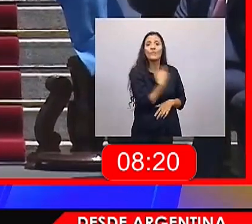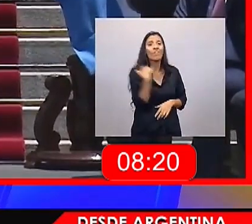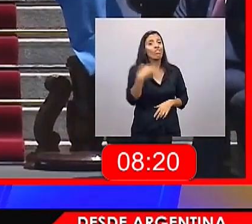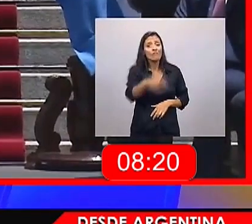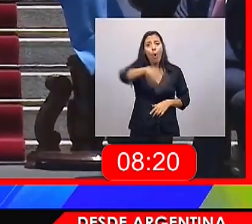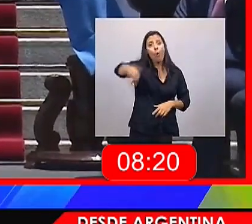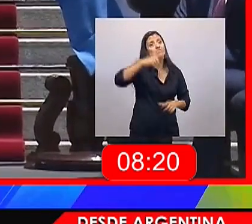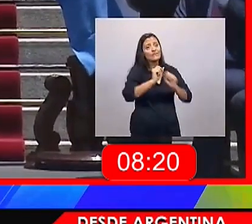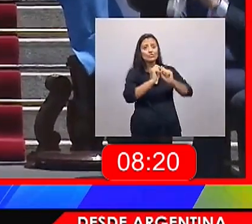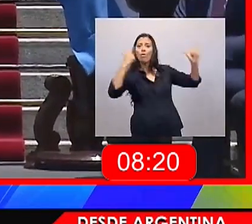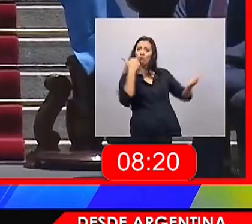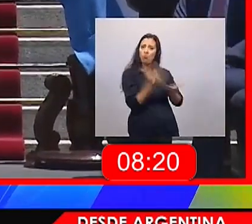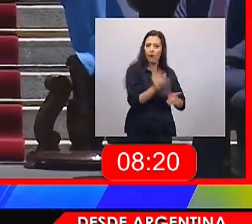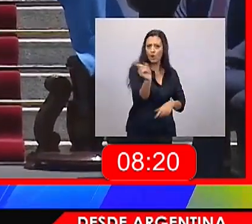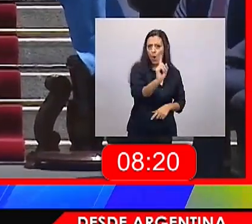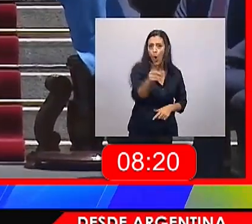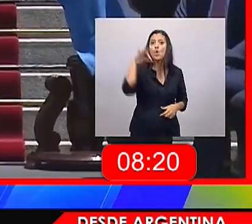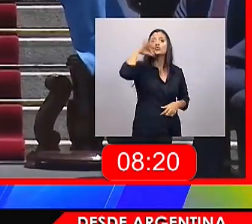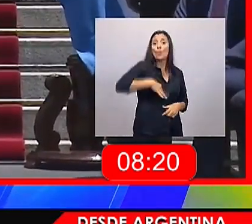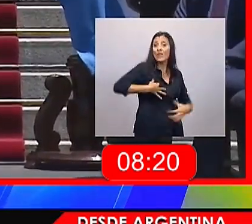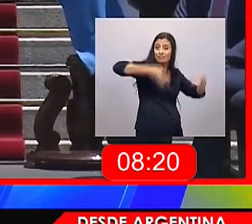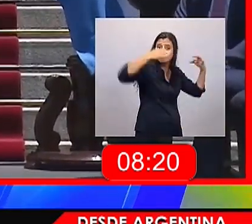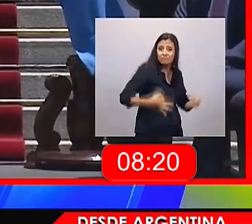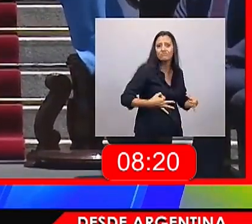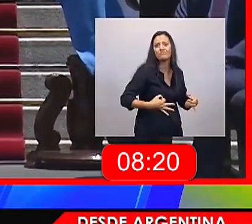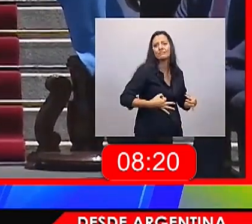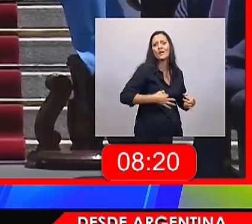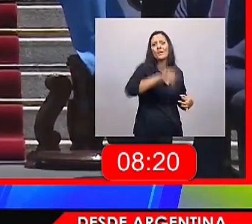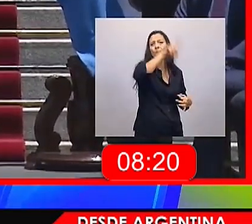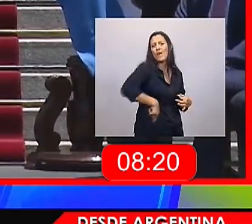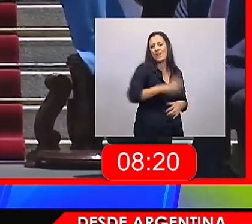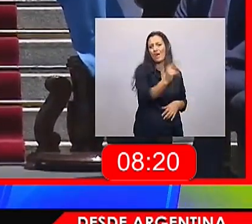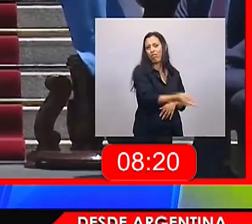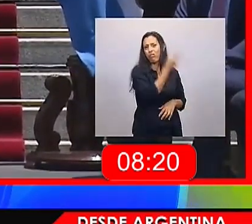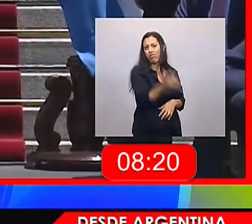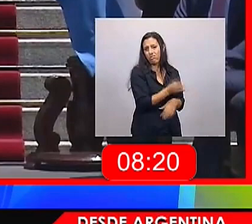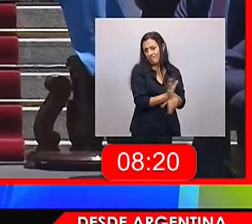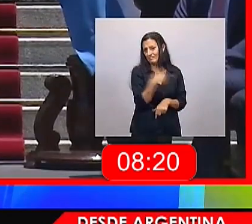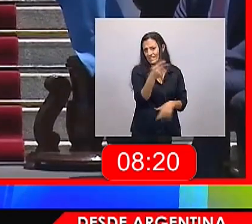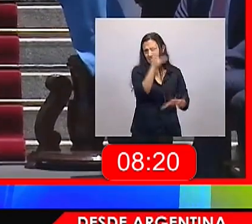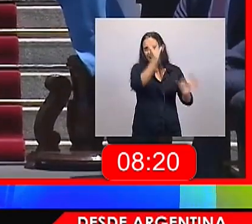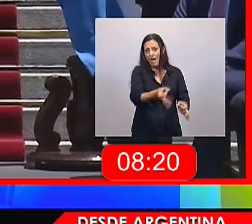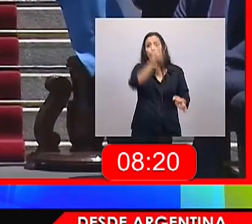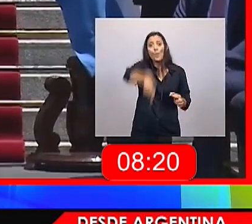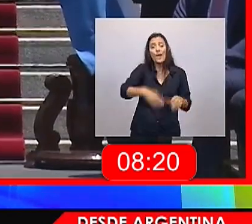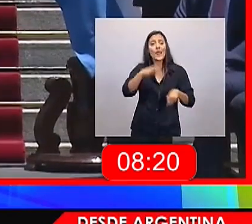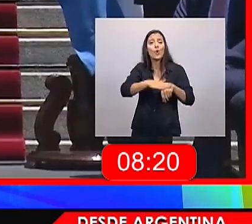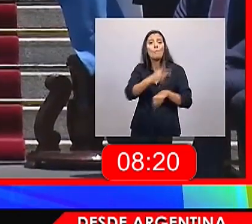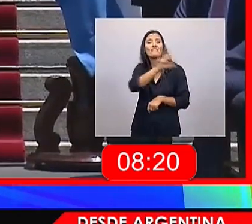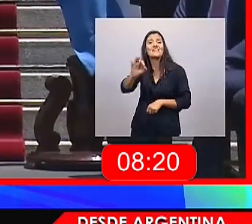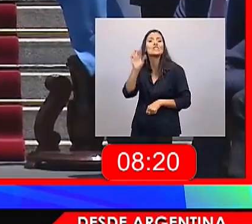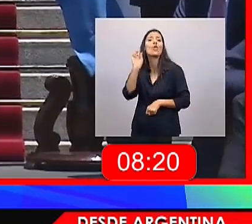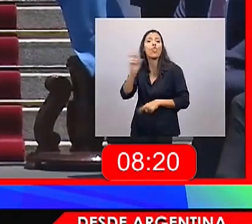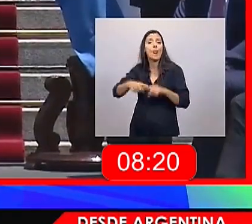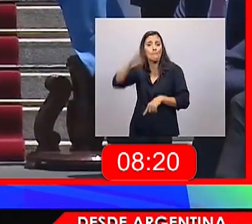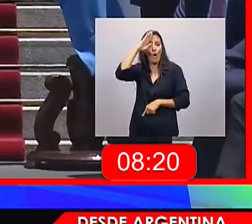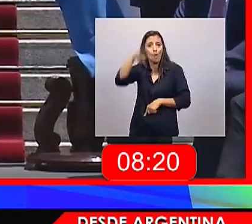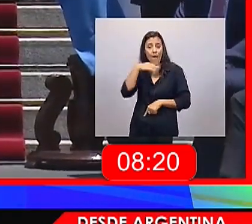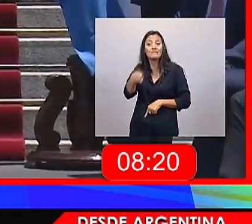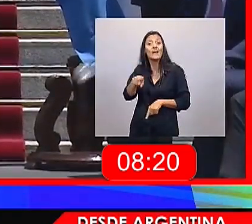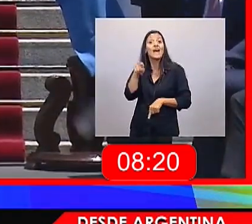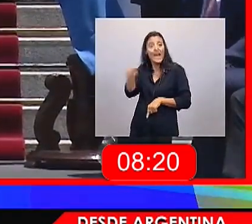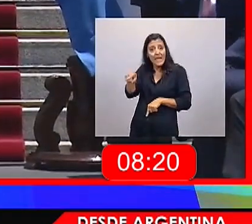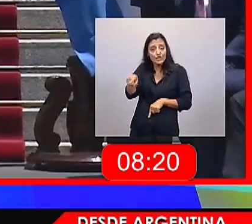este contexto de ajuste, que la administración pública se llene de funcionarios que son parientes entre sí.